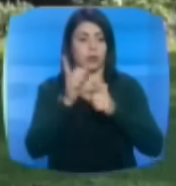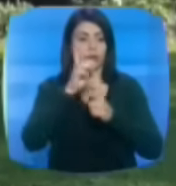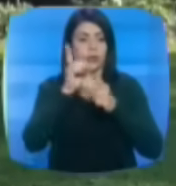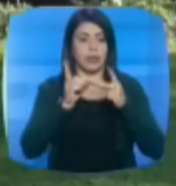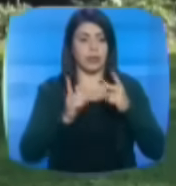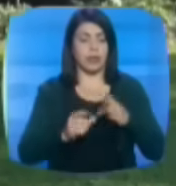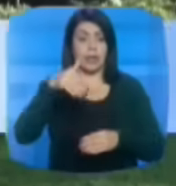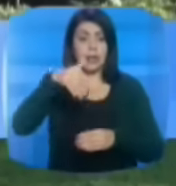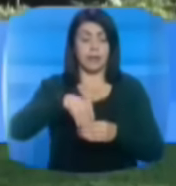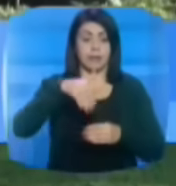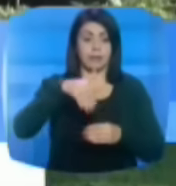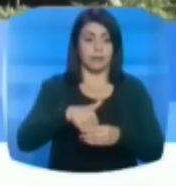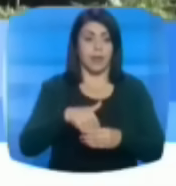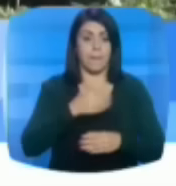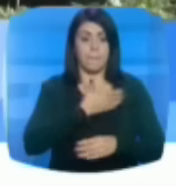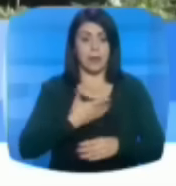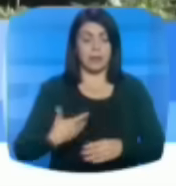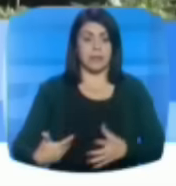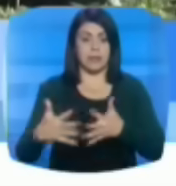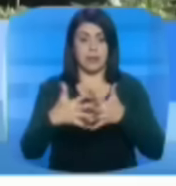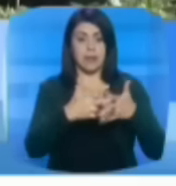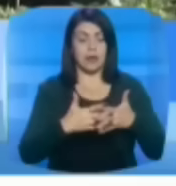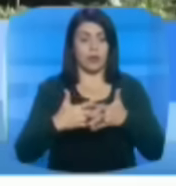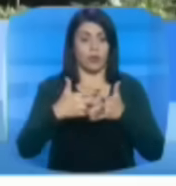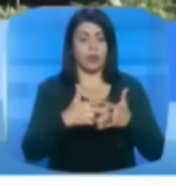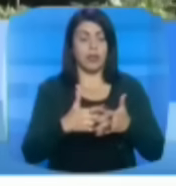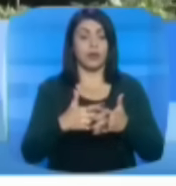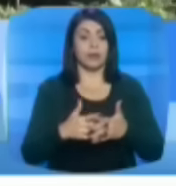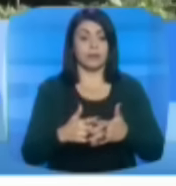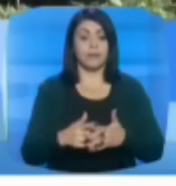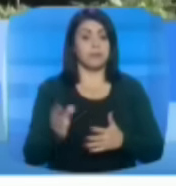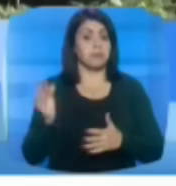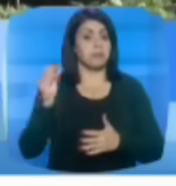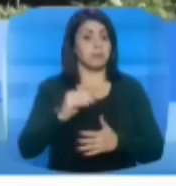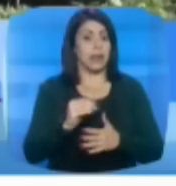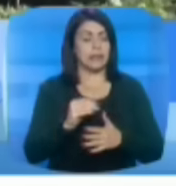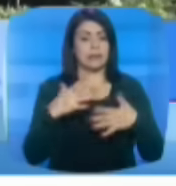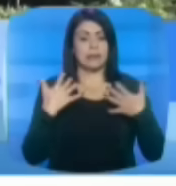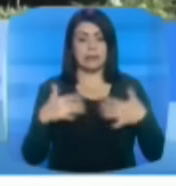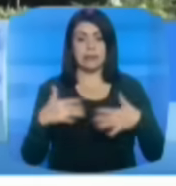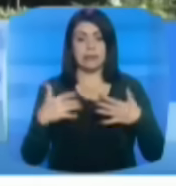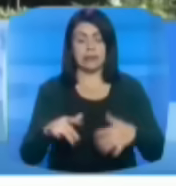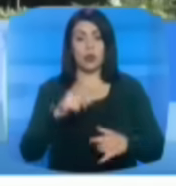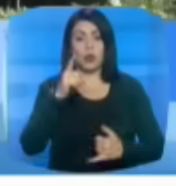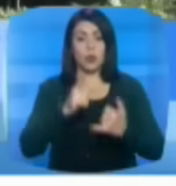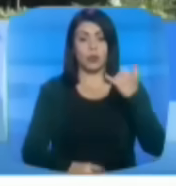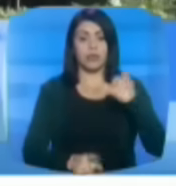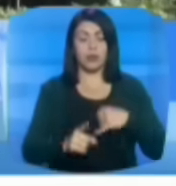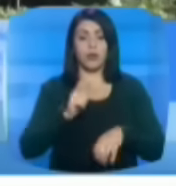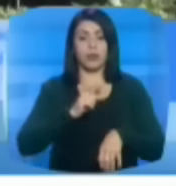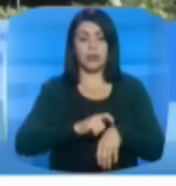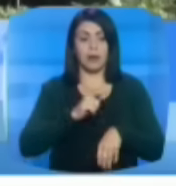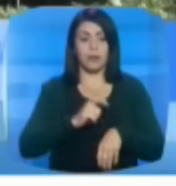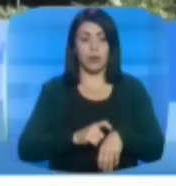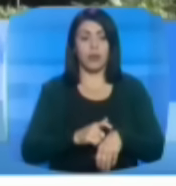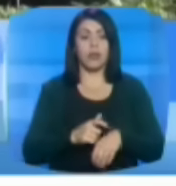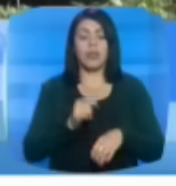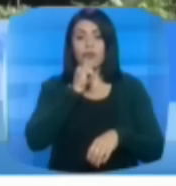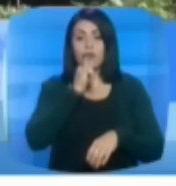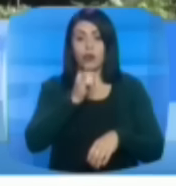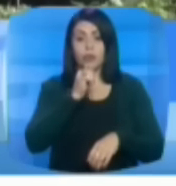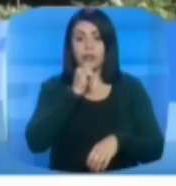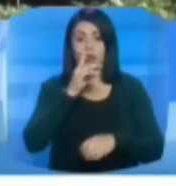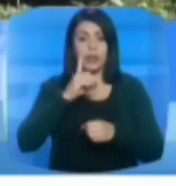detalles de estas elecciones a la presidencia de los Estados Unidos de América, que es una de las más estrechas de los últimos tiempos, donde fuentes como 538 Project